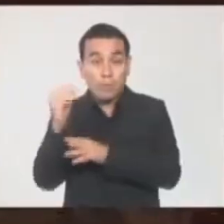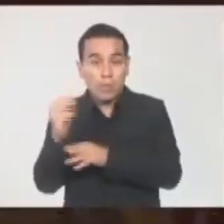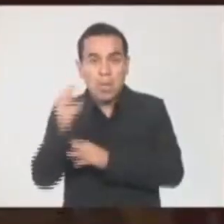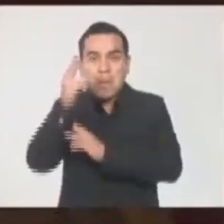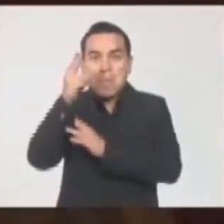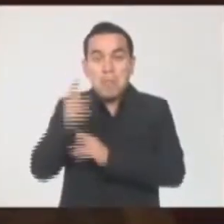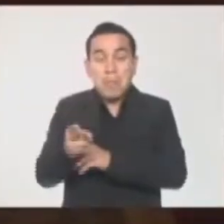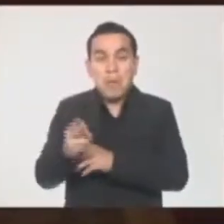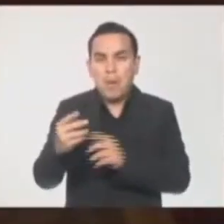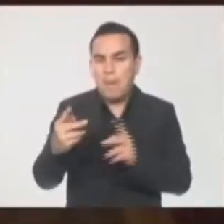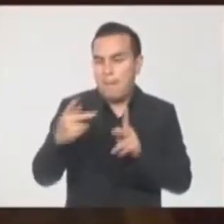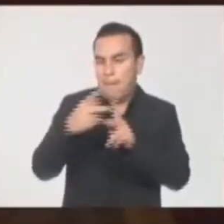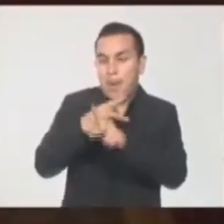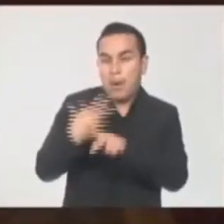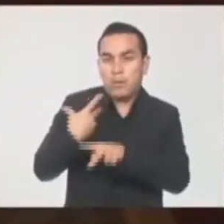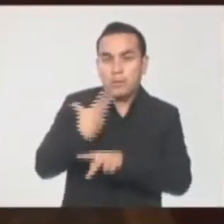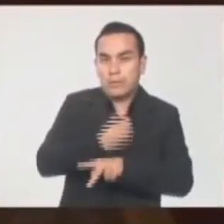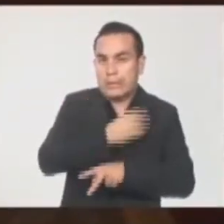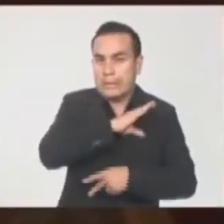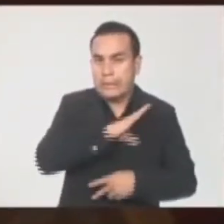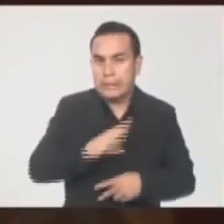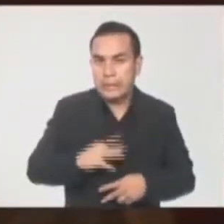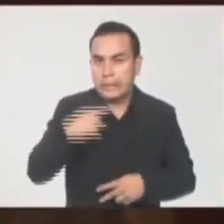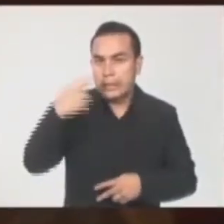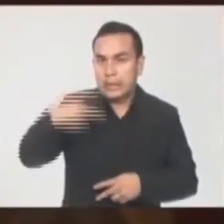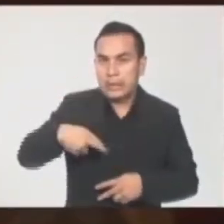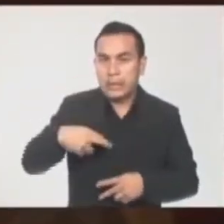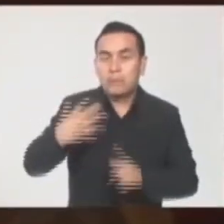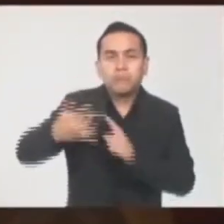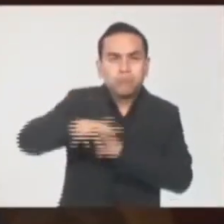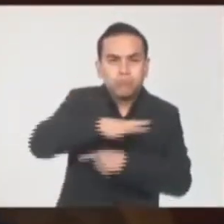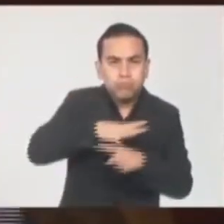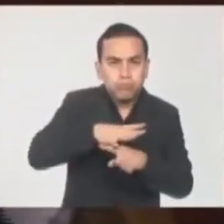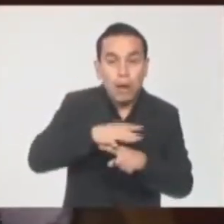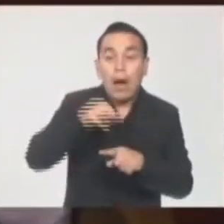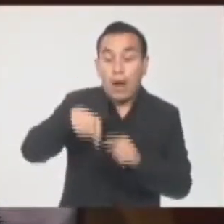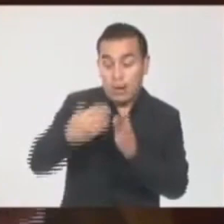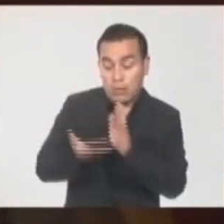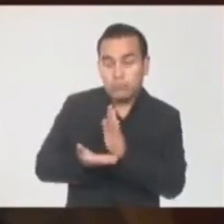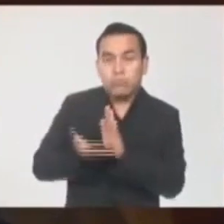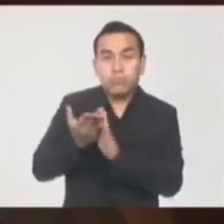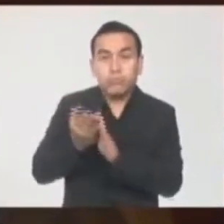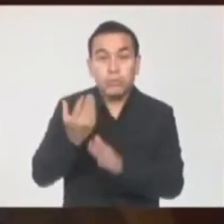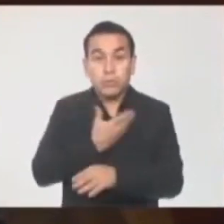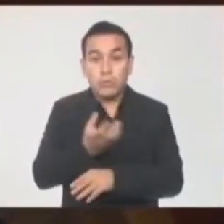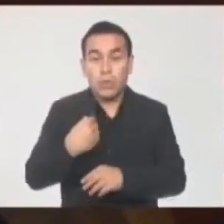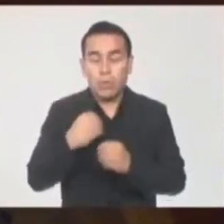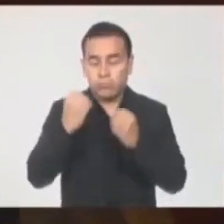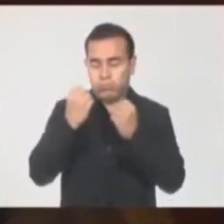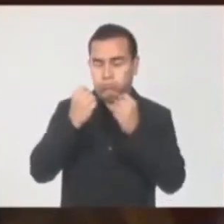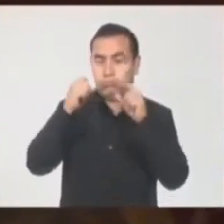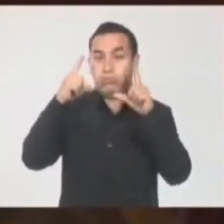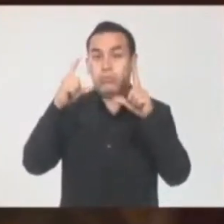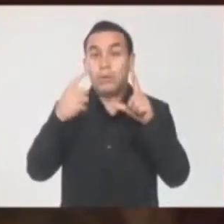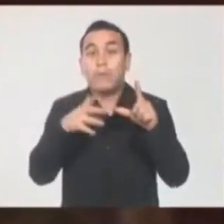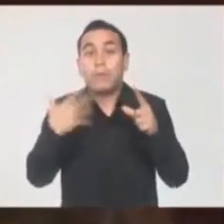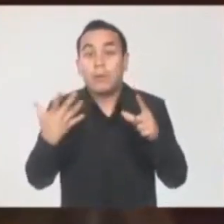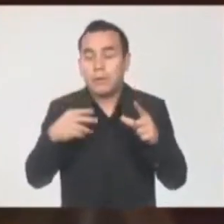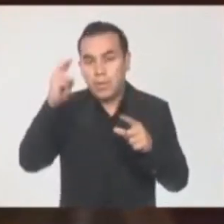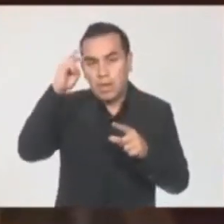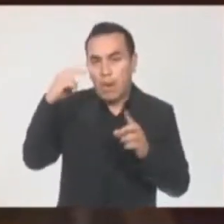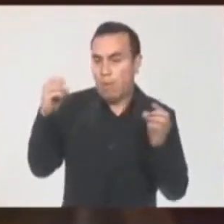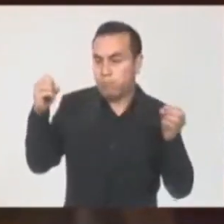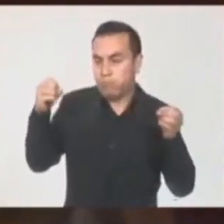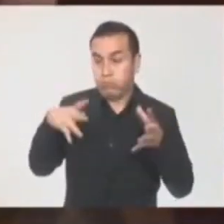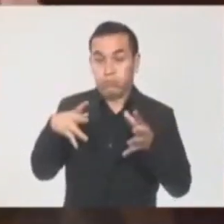tiempo mucho peor que nosotros y salieron adelante. Y ahora todas las admiramos. Pero no fue por arte de magia.